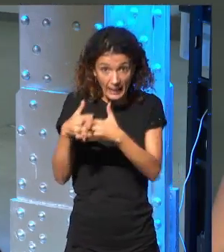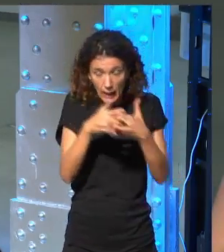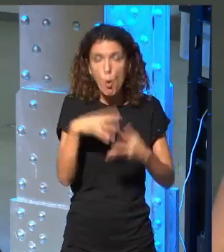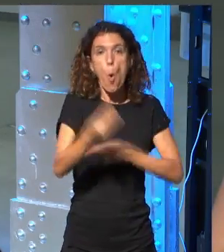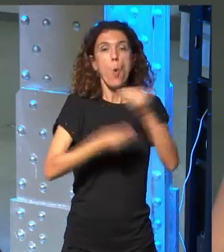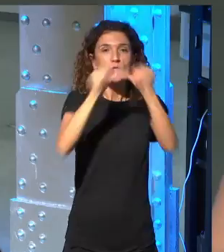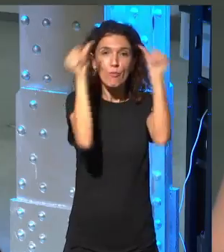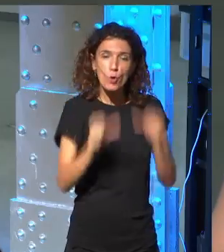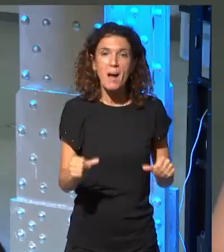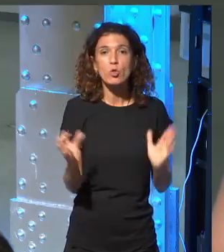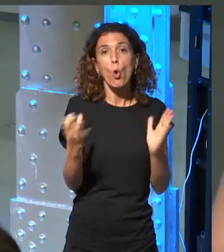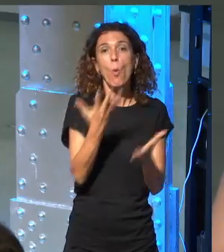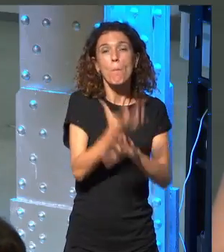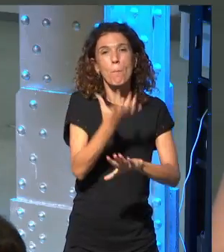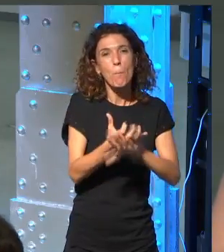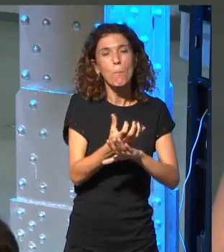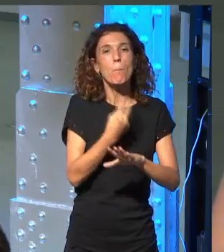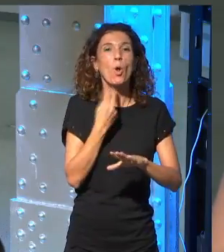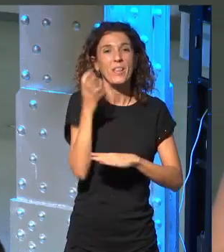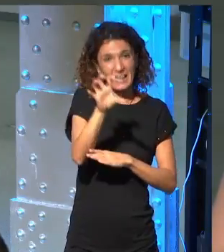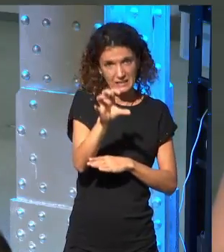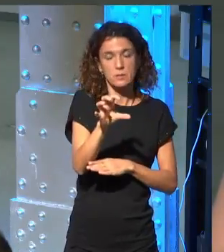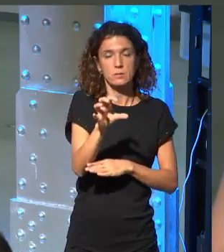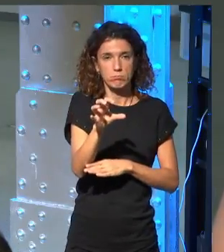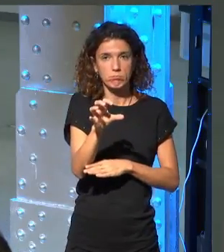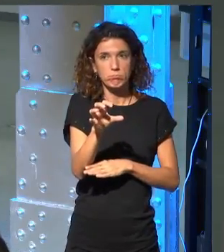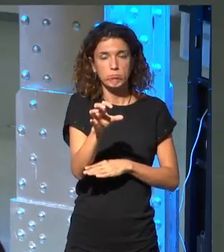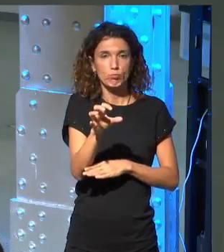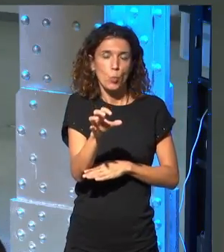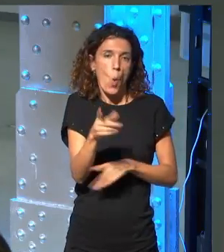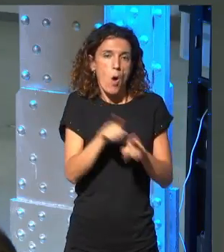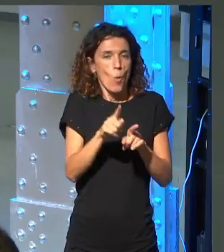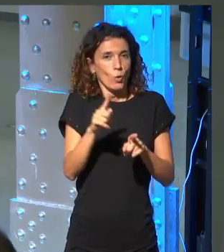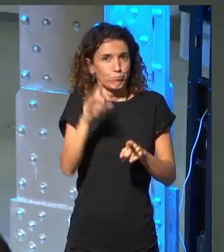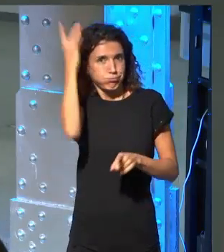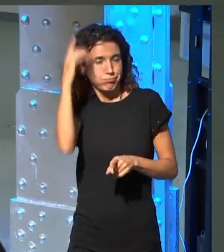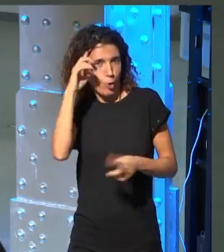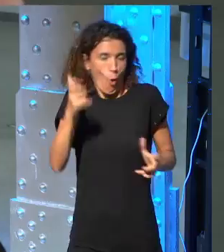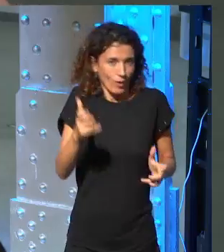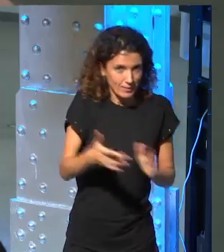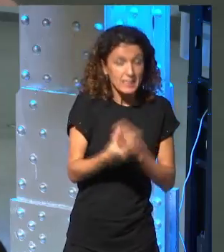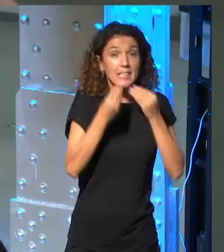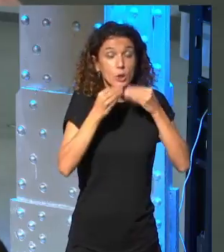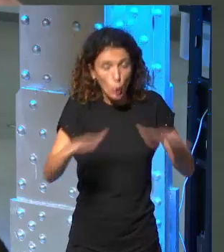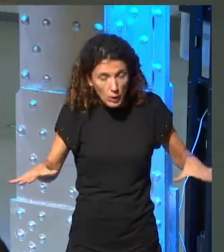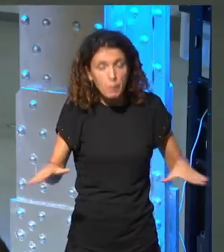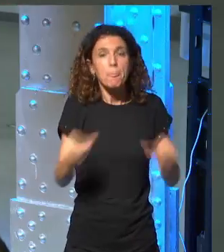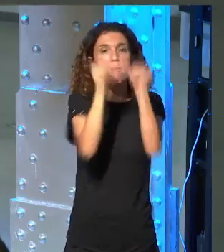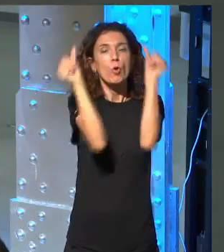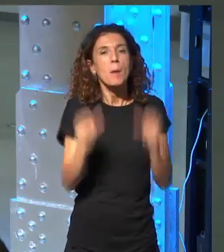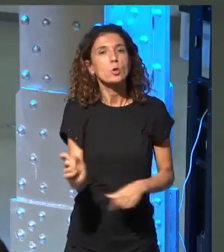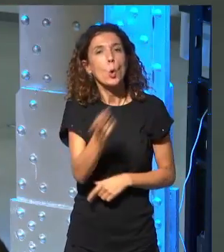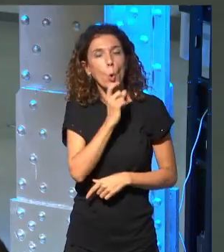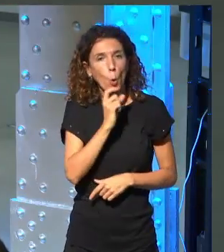que utiliza el formato podcast también para ofrecer una narración... Diferente. Muy loca. Es una historia que trata de... Bueno, el formato